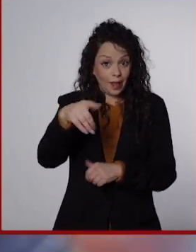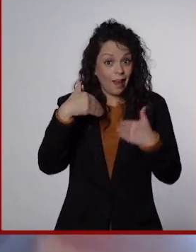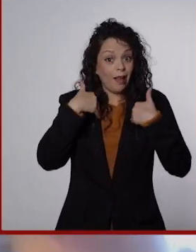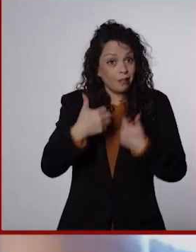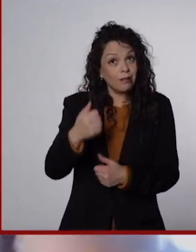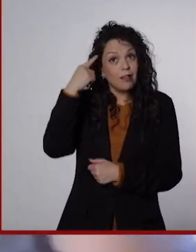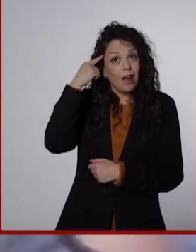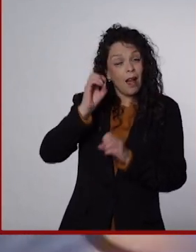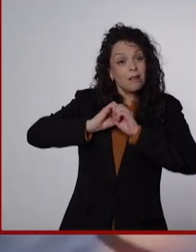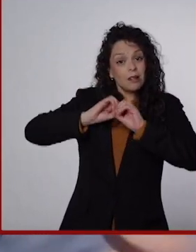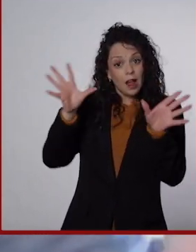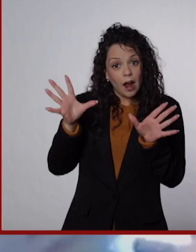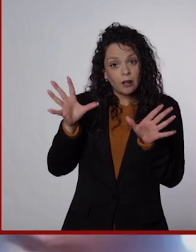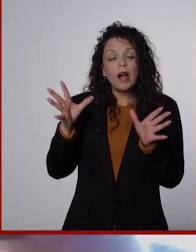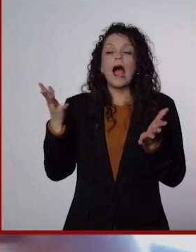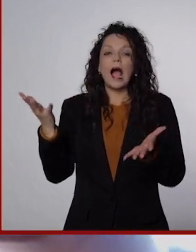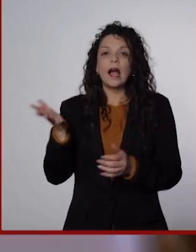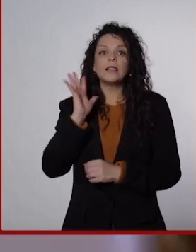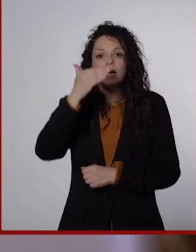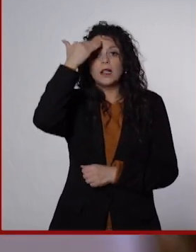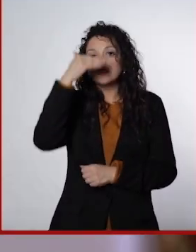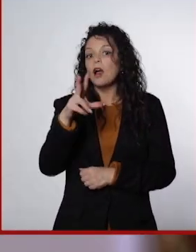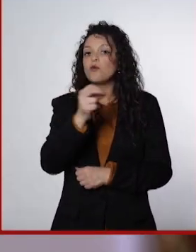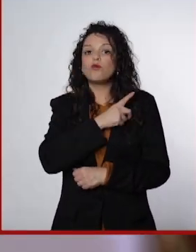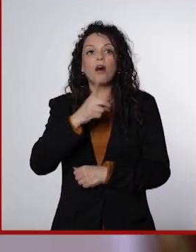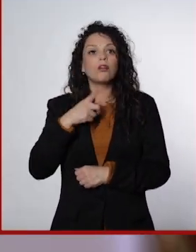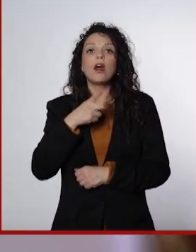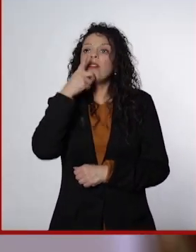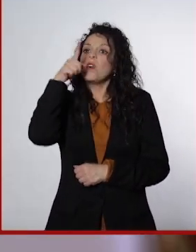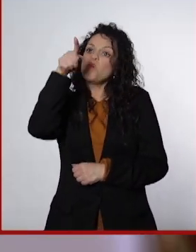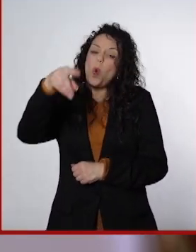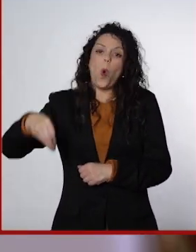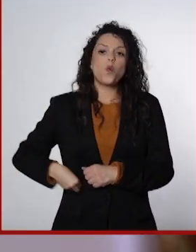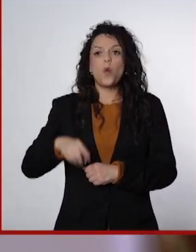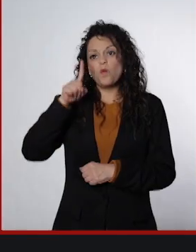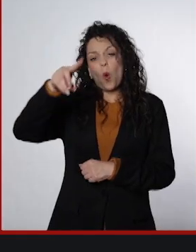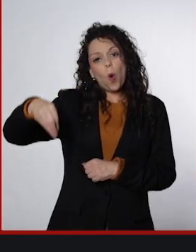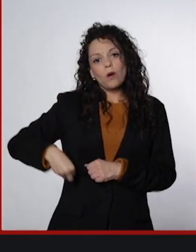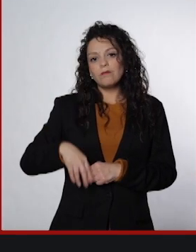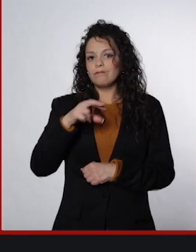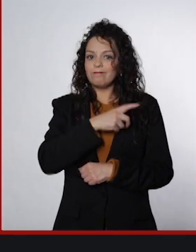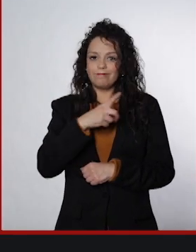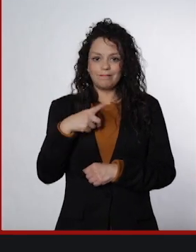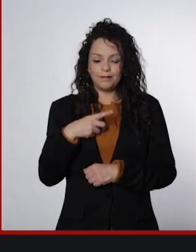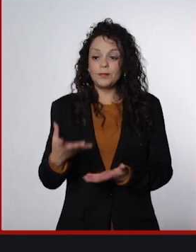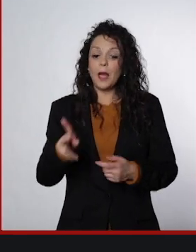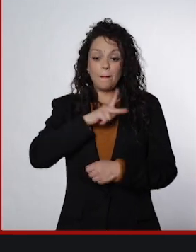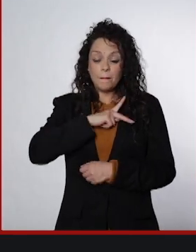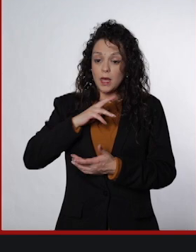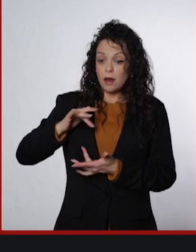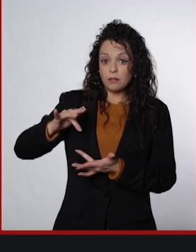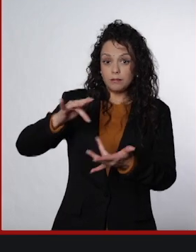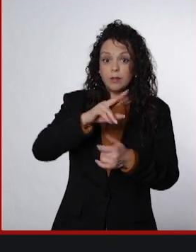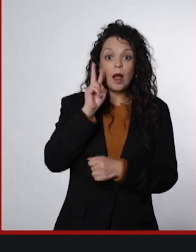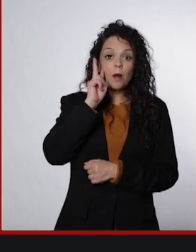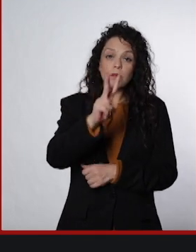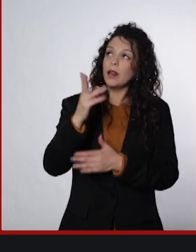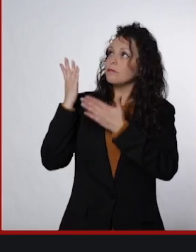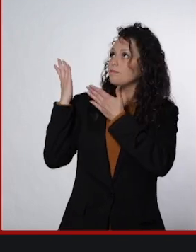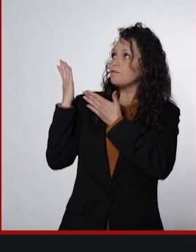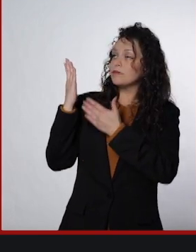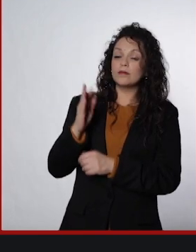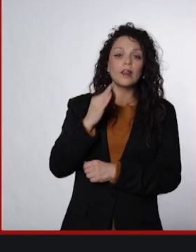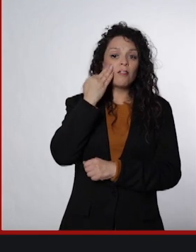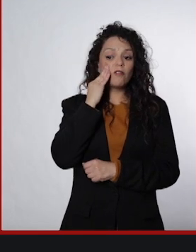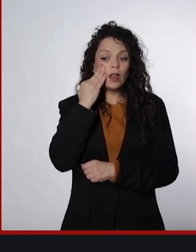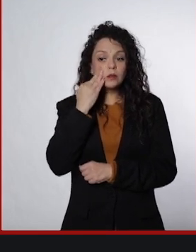no puedes culpabilizar ni ser culpabilizado. Entonces, eso. Mis redes sociales, tenemos una página en Facebook que se llama